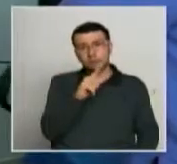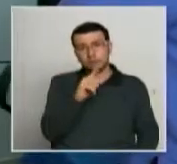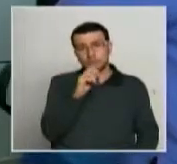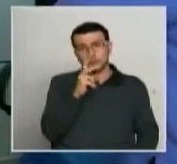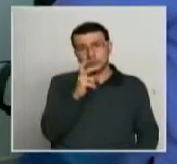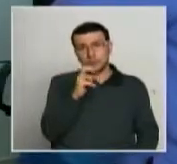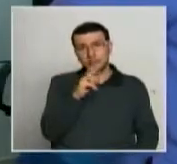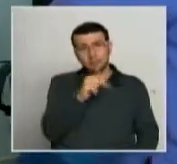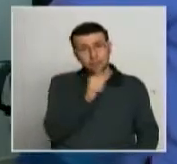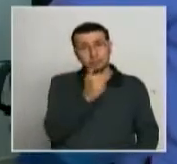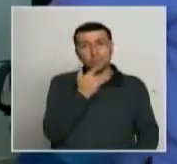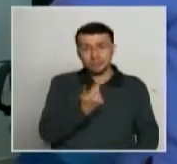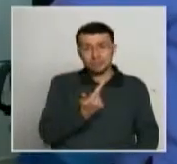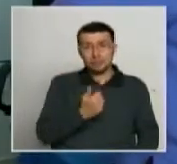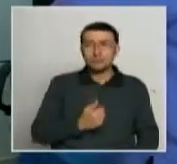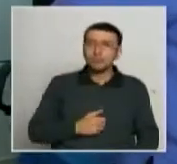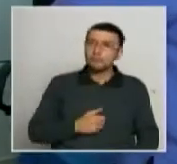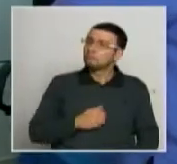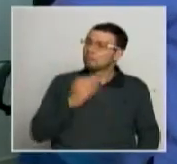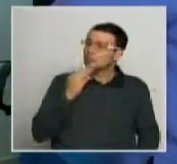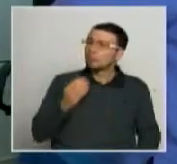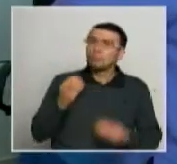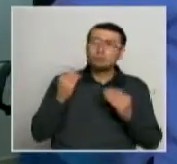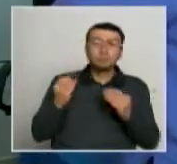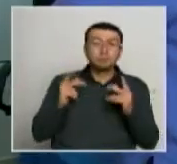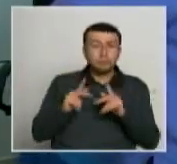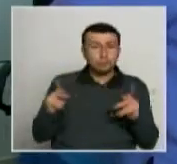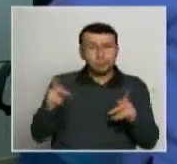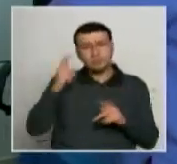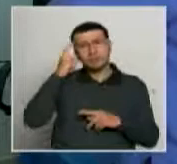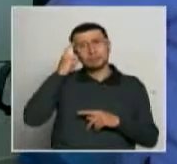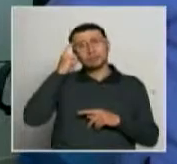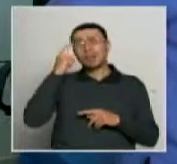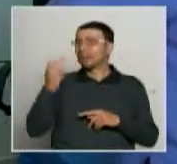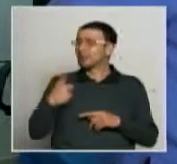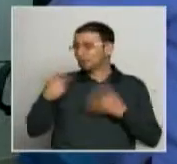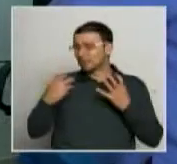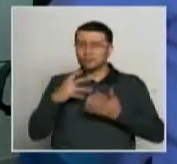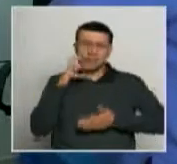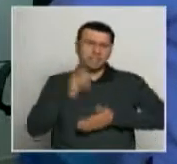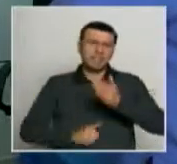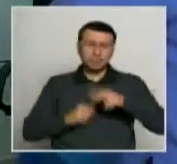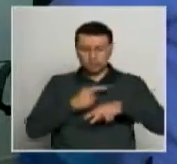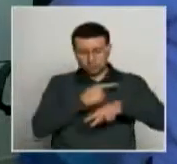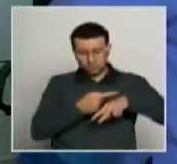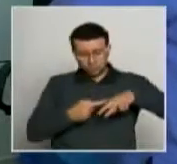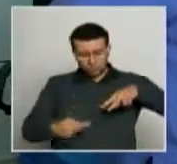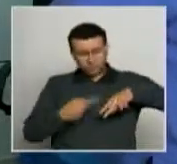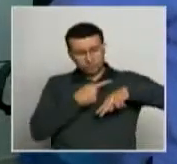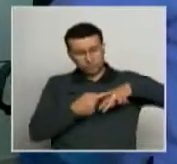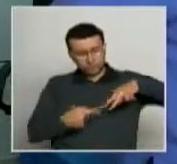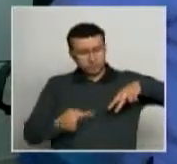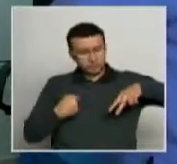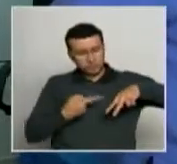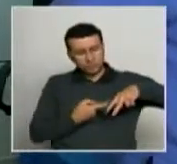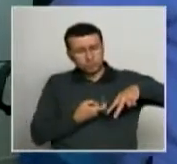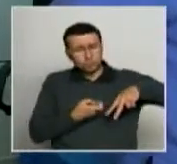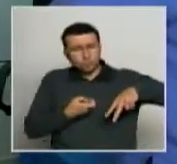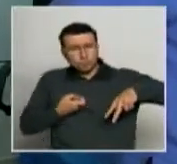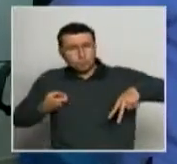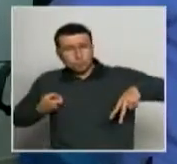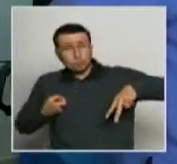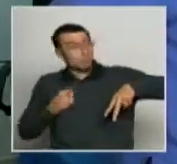personas suelen pensar que se quieren quitar las venitas, ¿cierto? Y ofrecen muchos tratamientos de